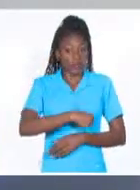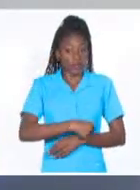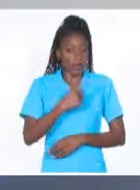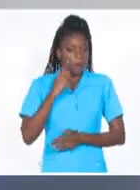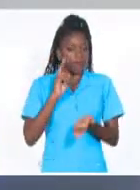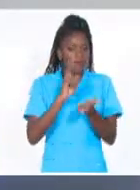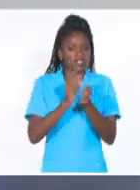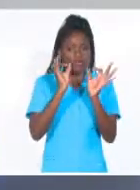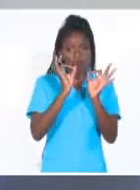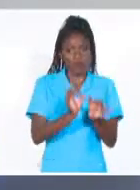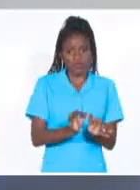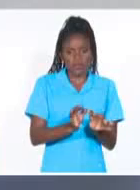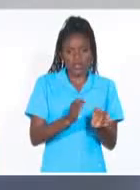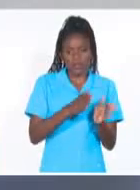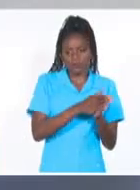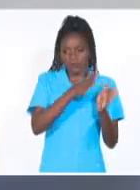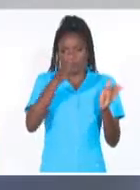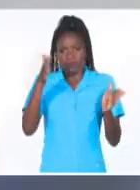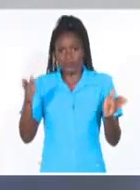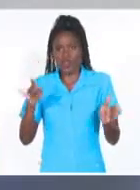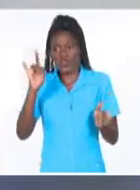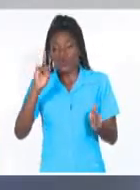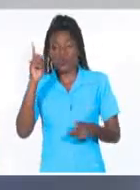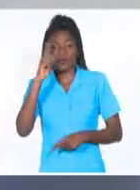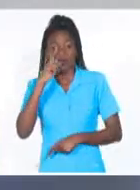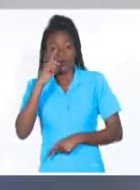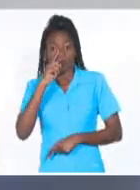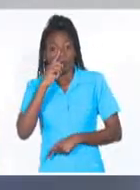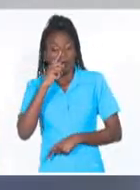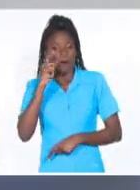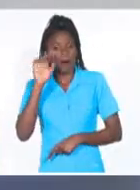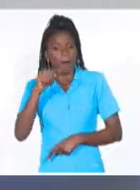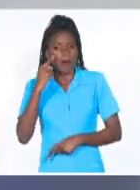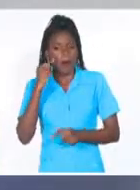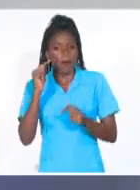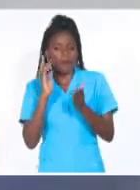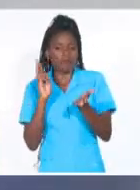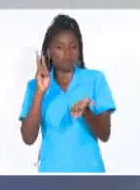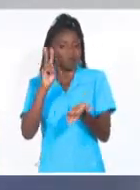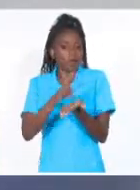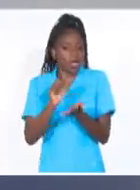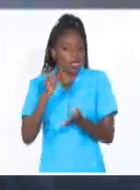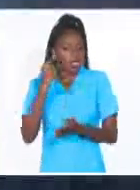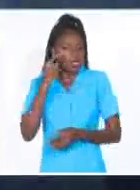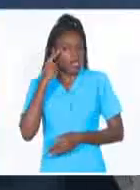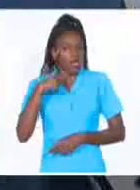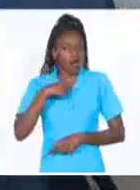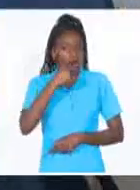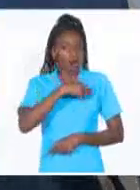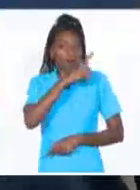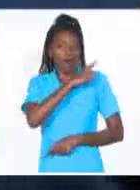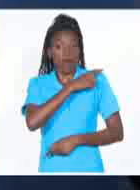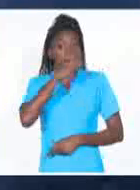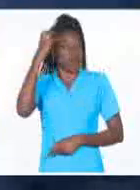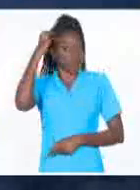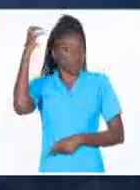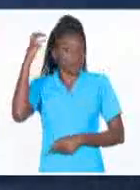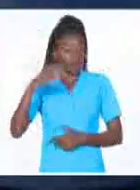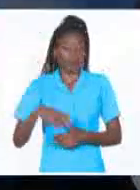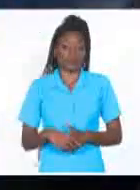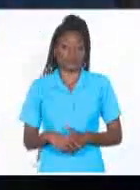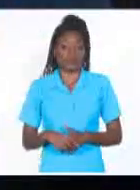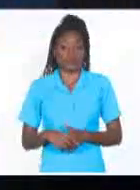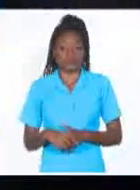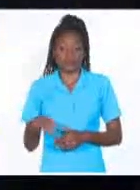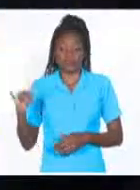visita oficial que se extenderá hasta el 9 de noviembre y constituye la primera a la nación asiática como jefe de gobierno. Hasta el